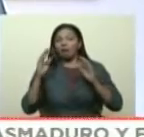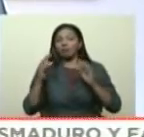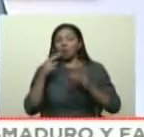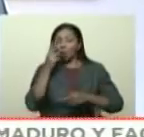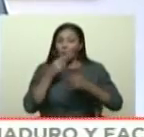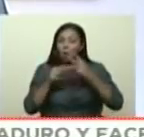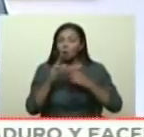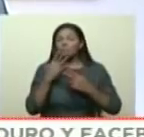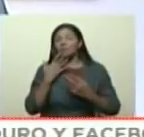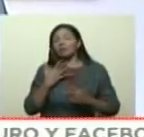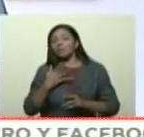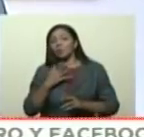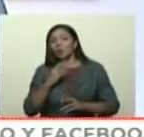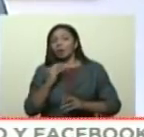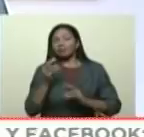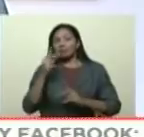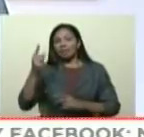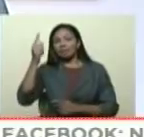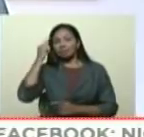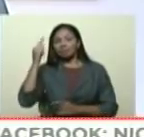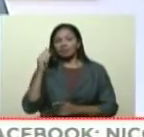conmemorando